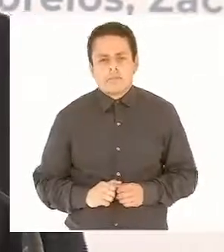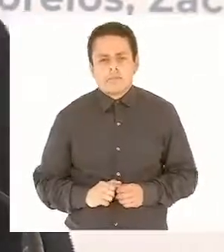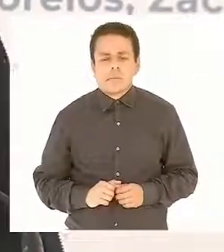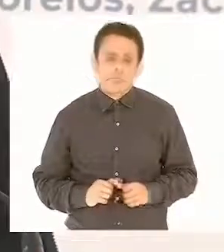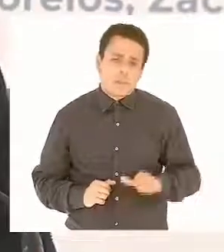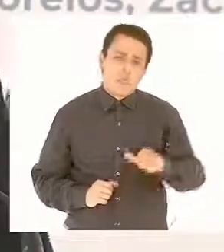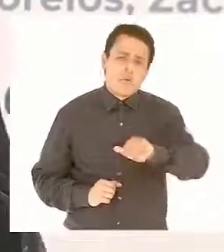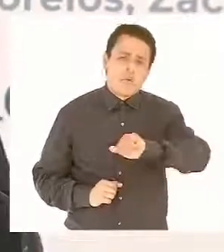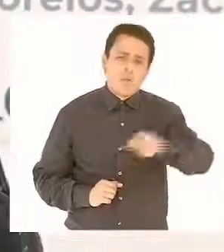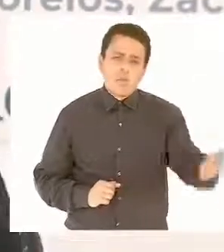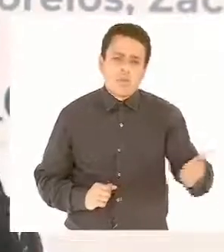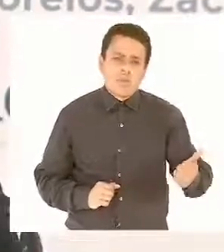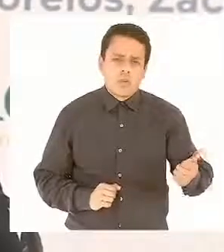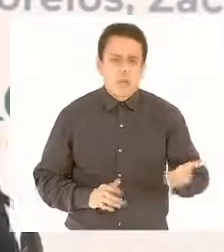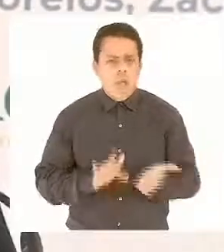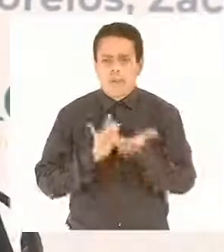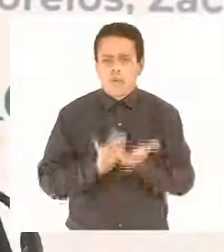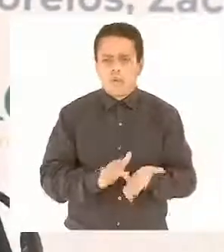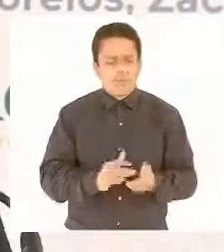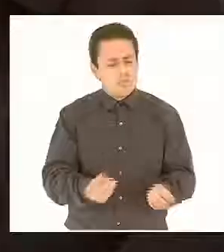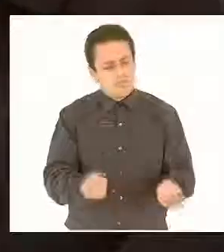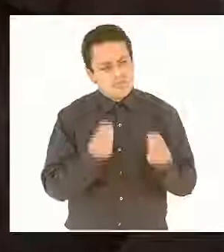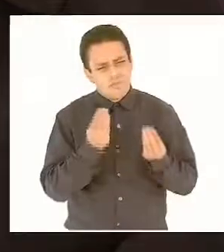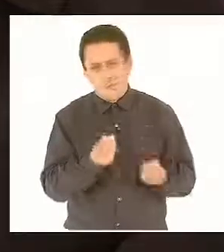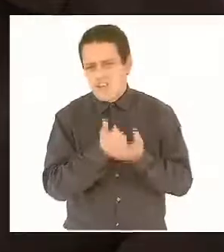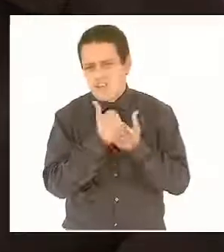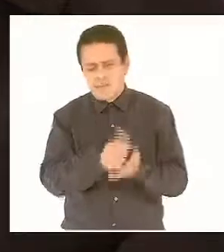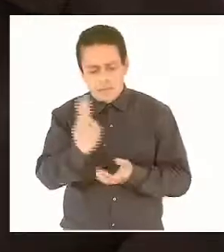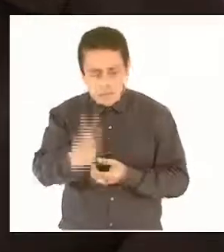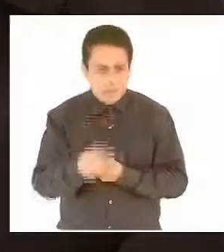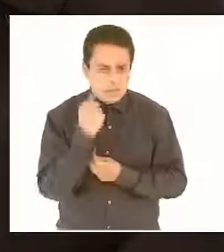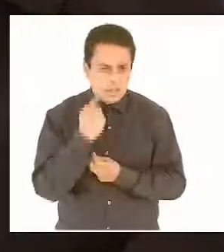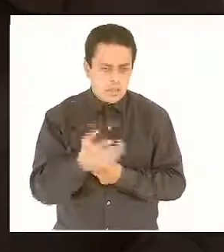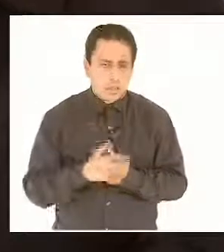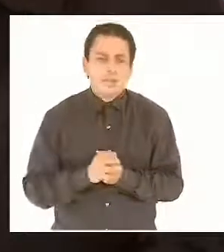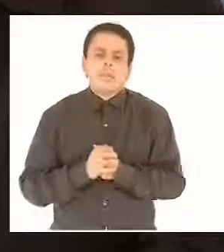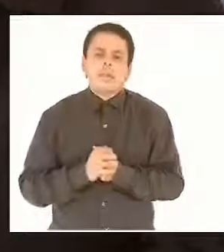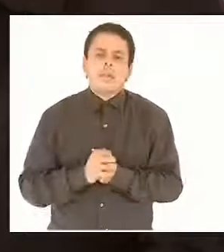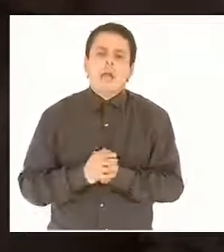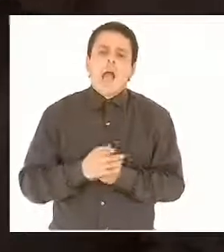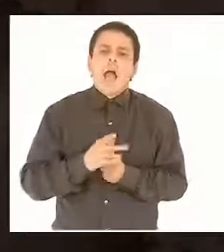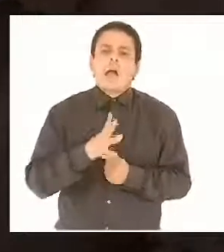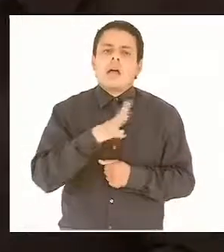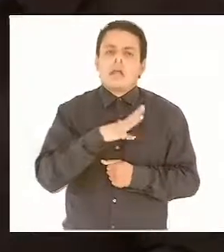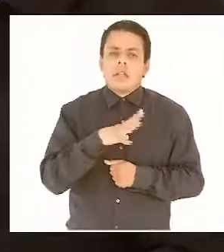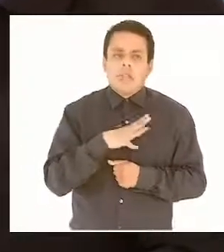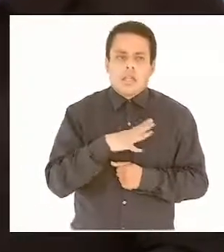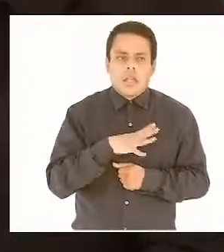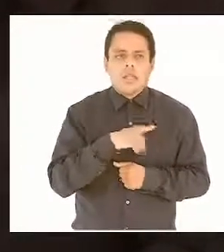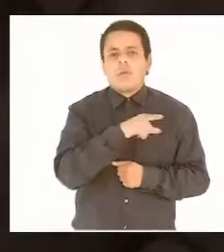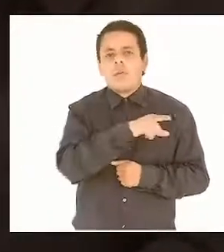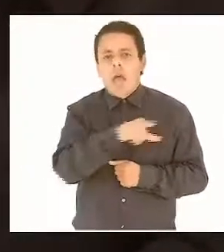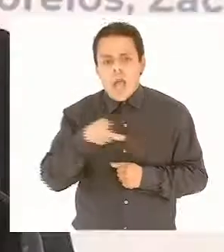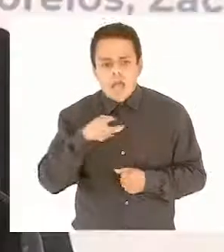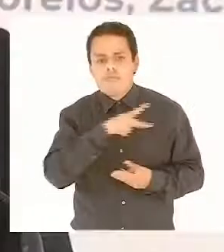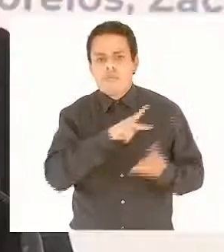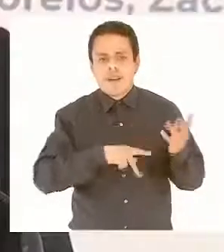Otro elemento que ha ayudado mucho son los programas de